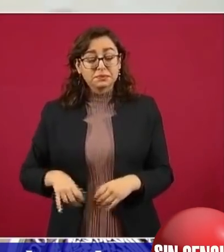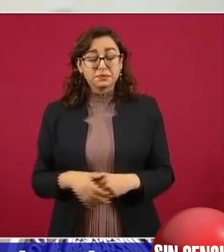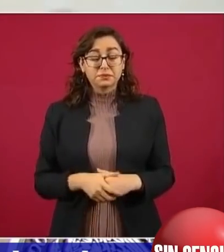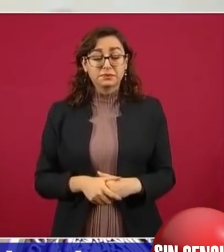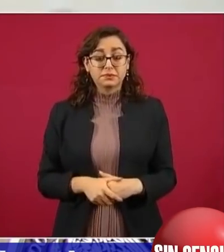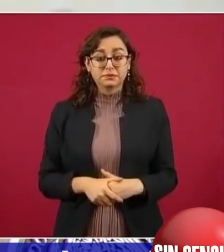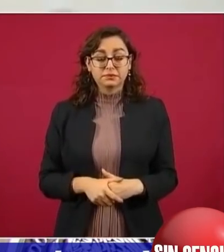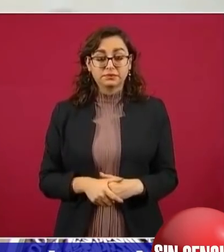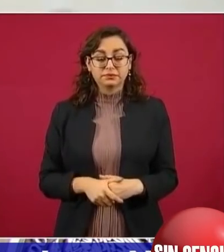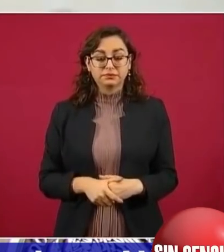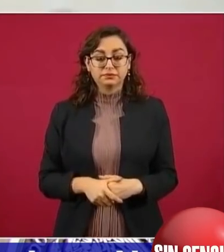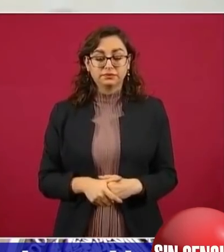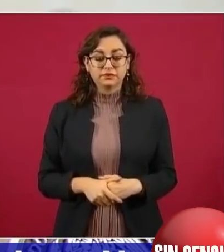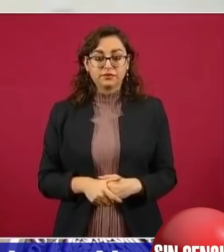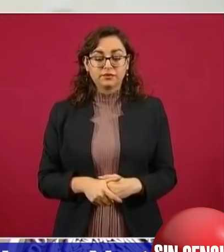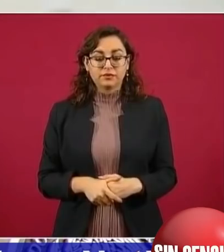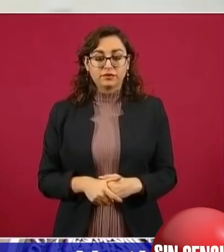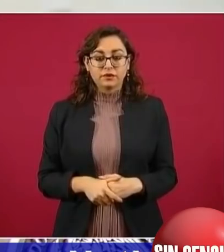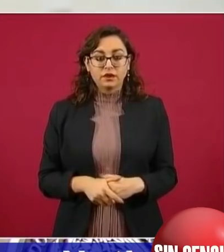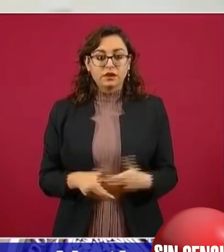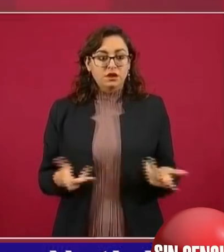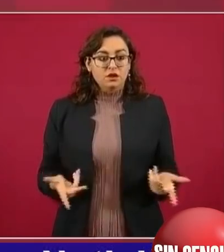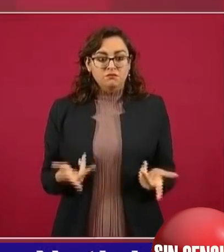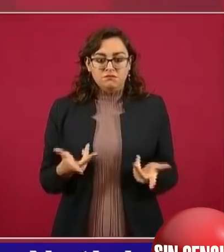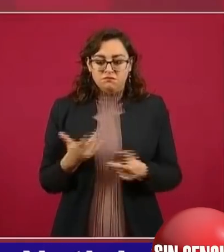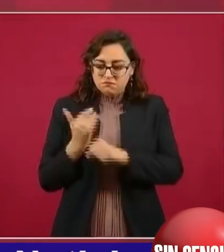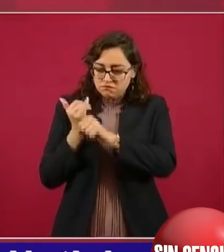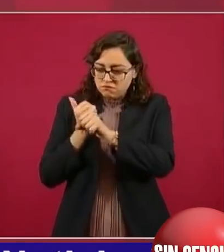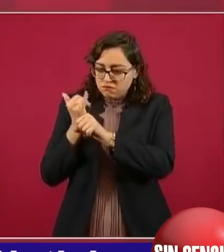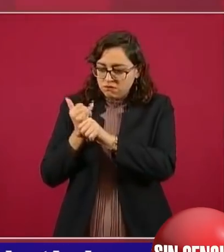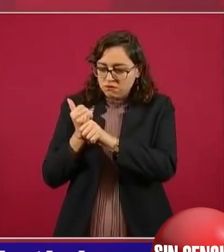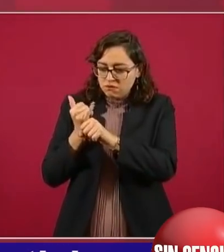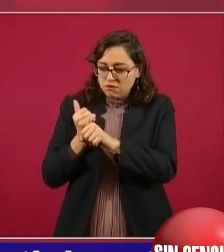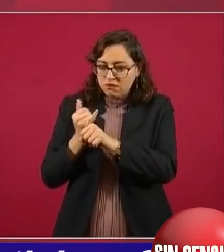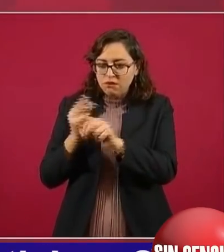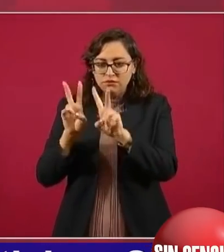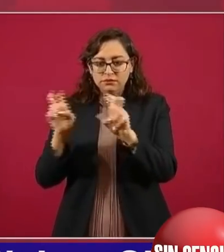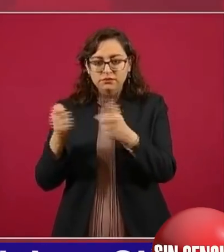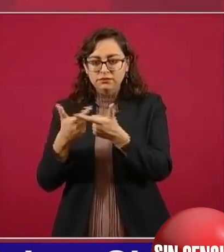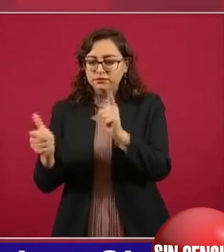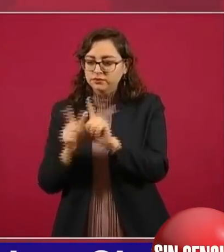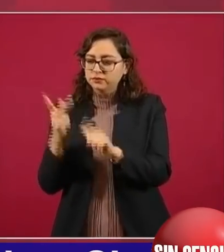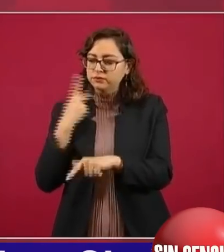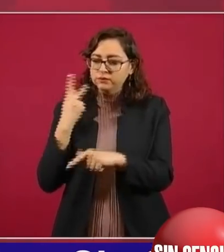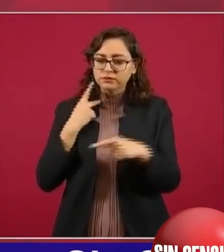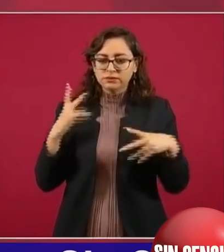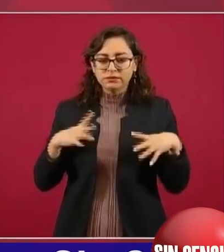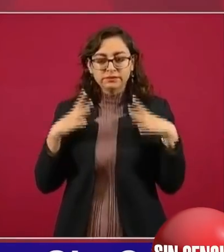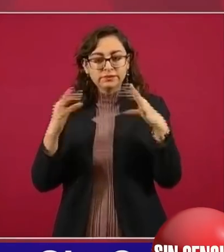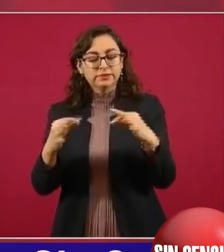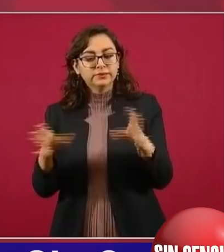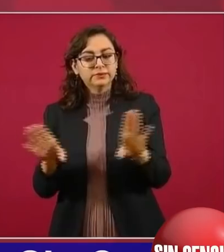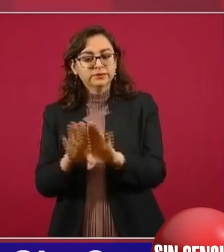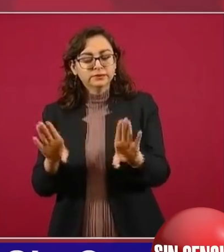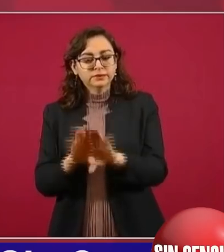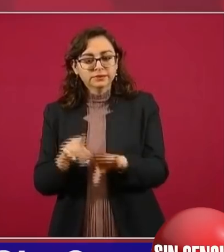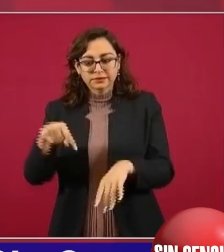los estudiosos de la formación de los partidos políticos en México, en el